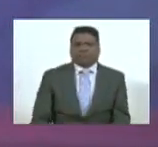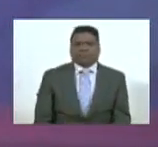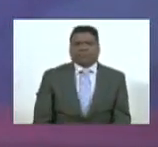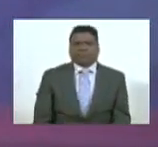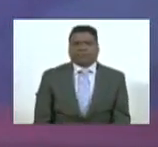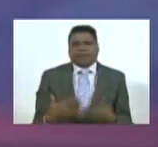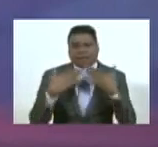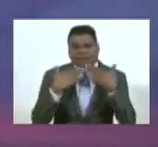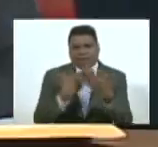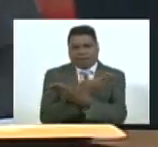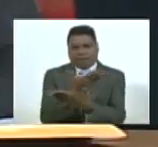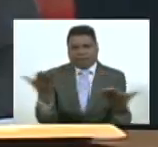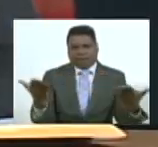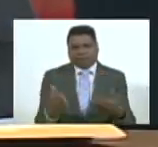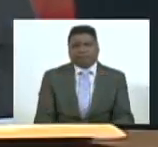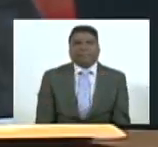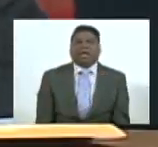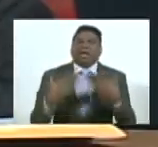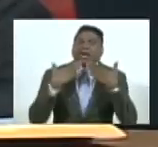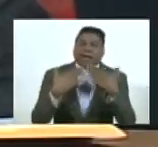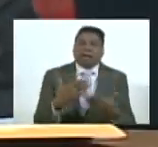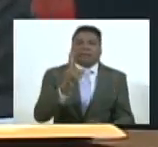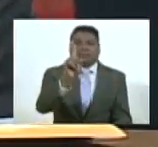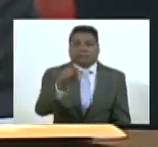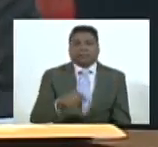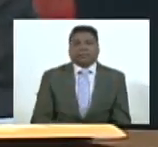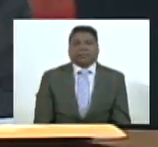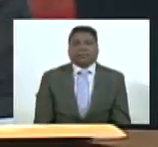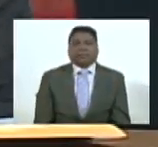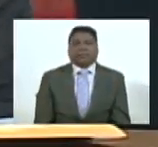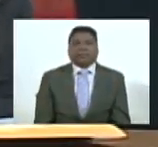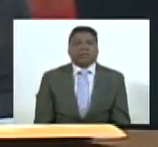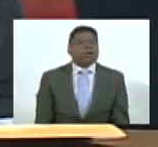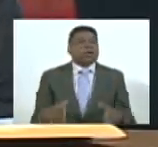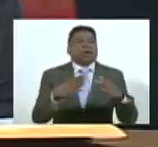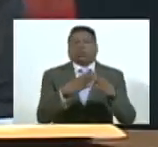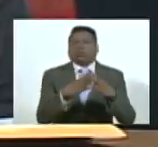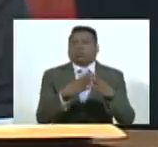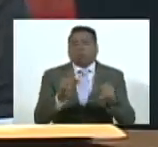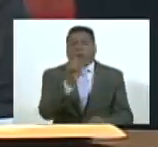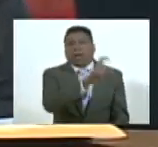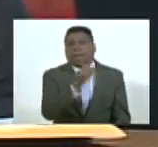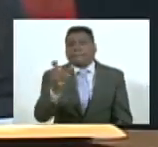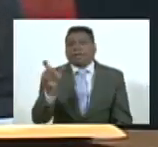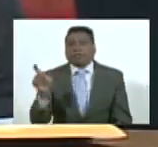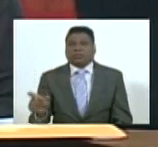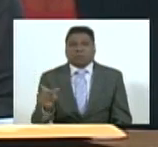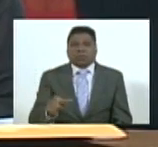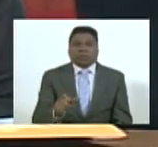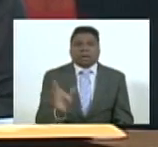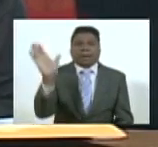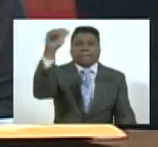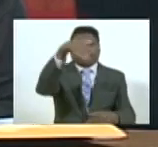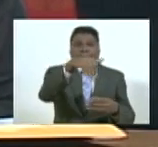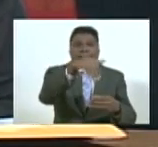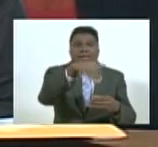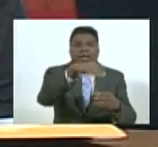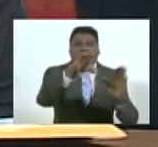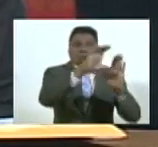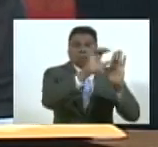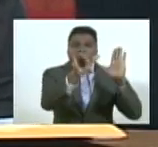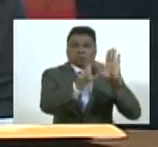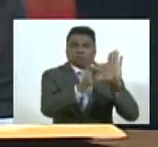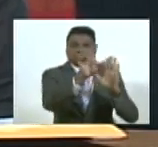gracias. Gracias a usted. Todos los constituyentes, tanto en el ámbito territorial como en el